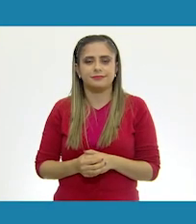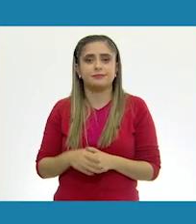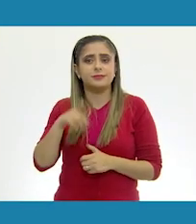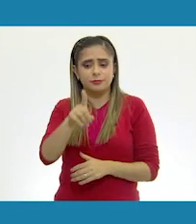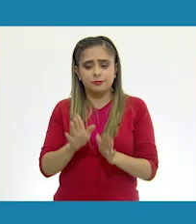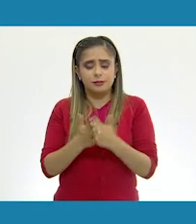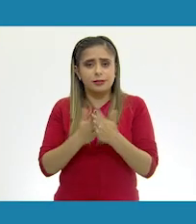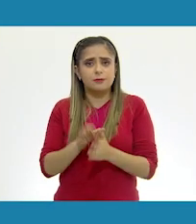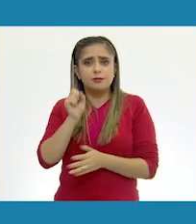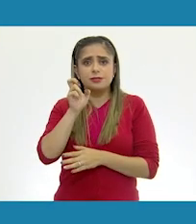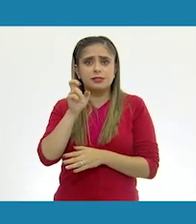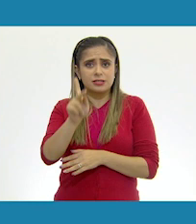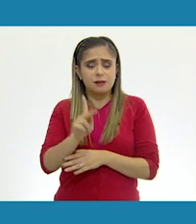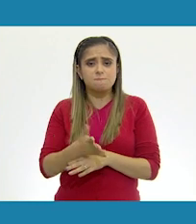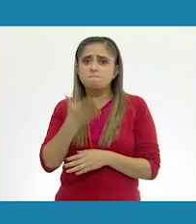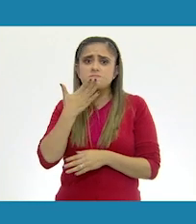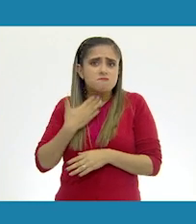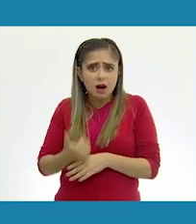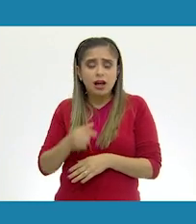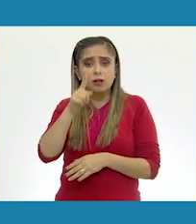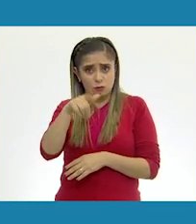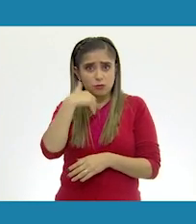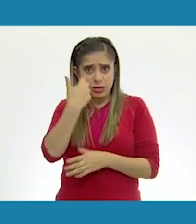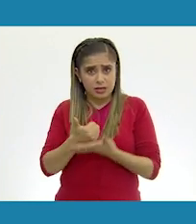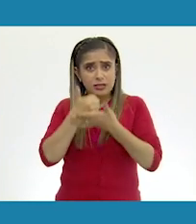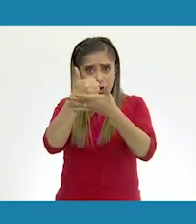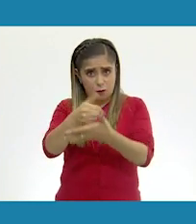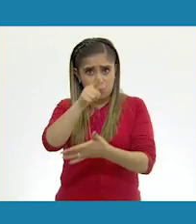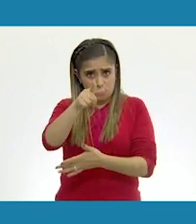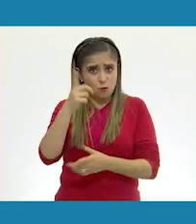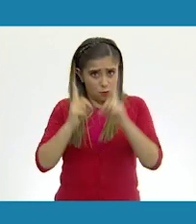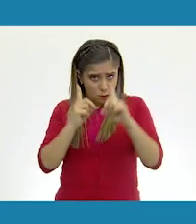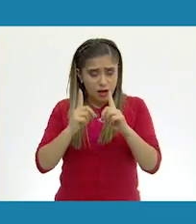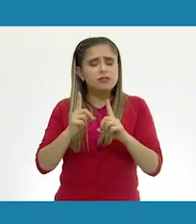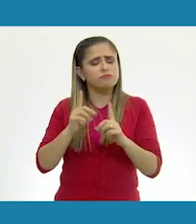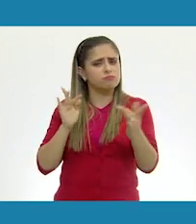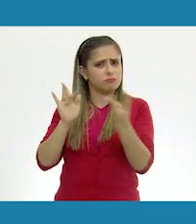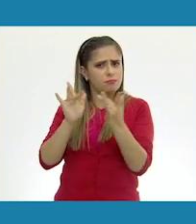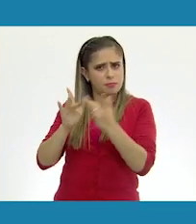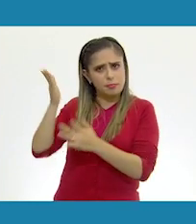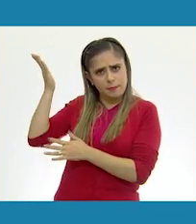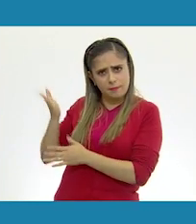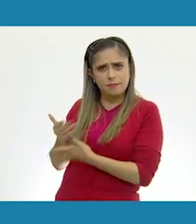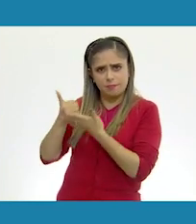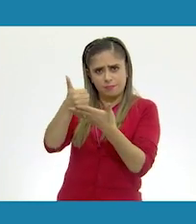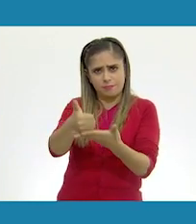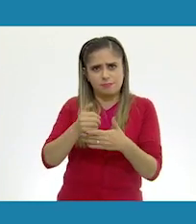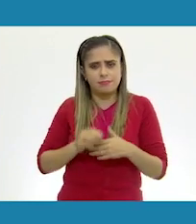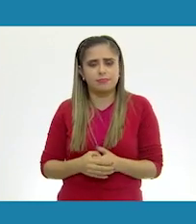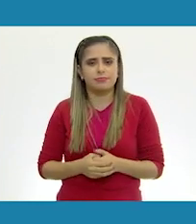Si no tienes el libro de texto o necesitas ayuda para responder tus dudas, contáctanos.